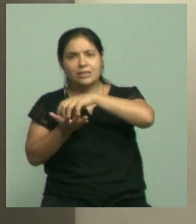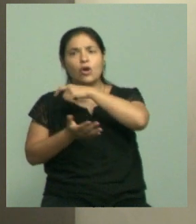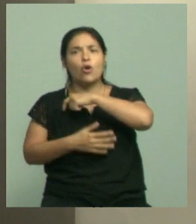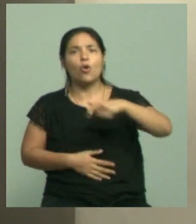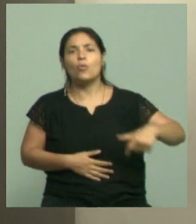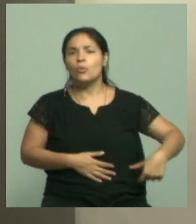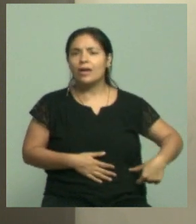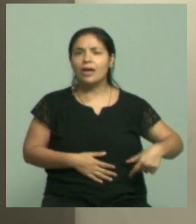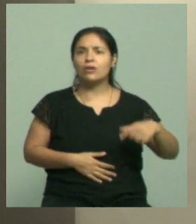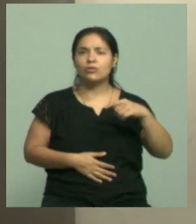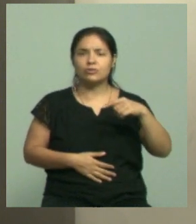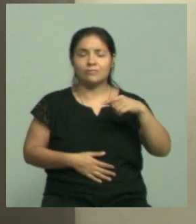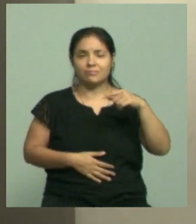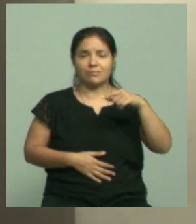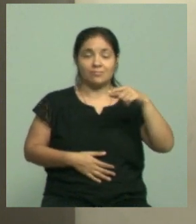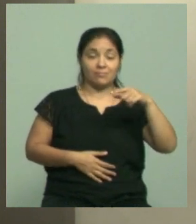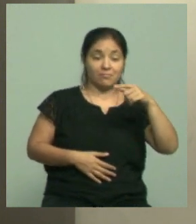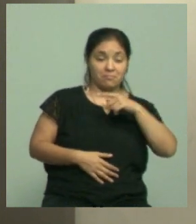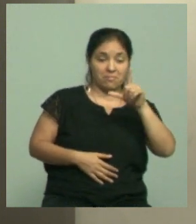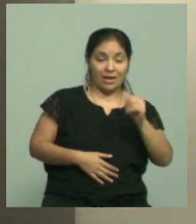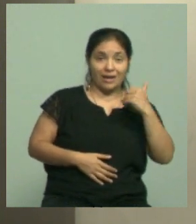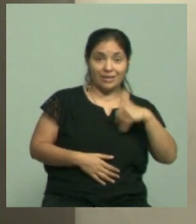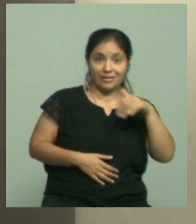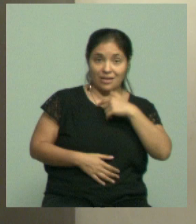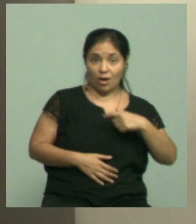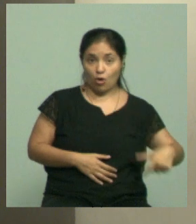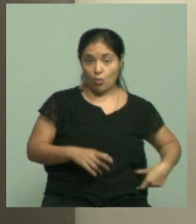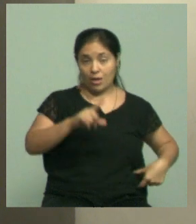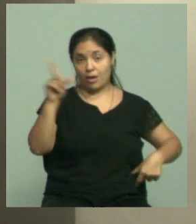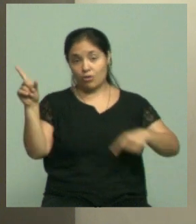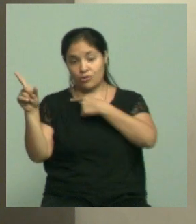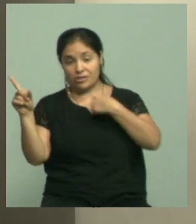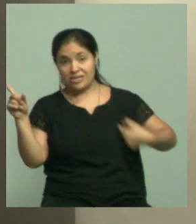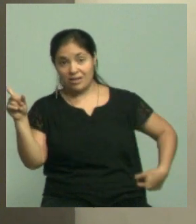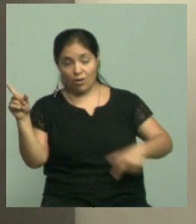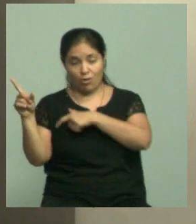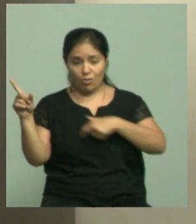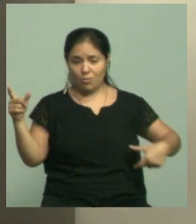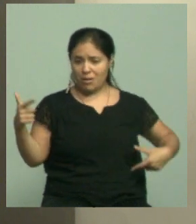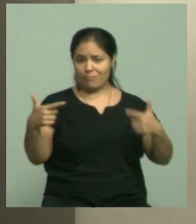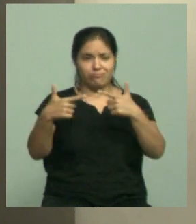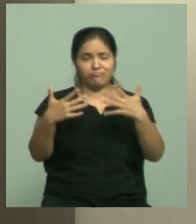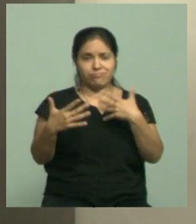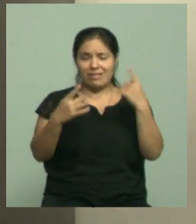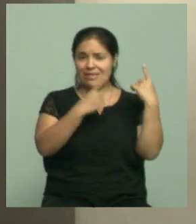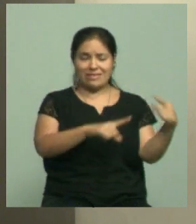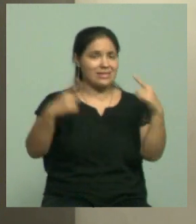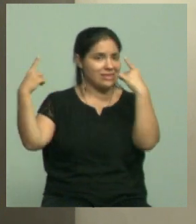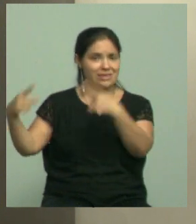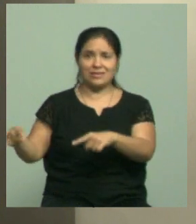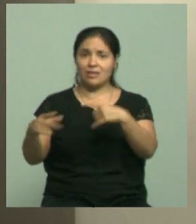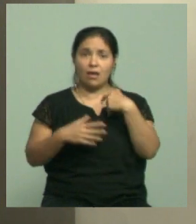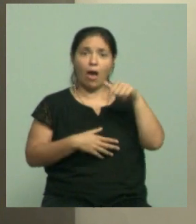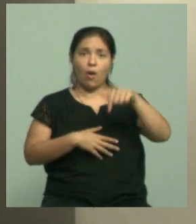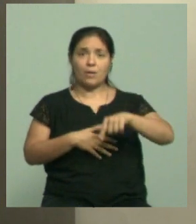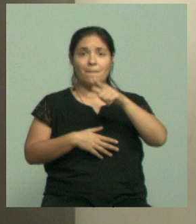de ideologías políticas totalmente distintas en la llegada finalmente de la base científica china, que se quiere instalar